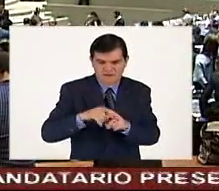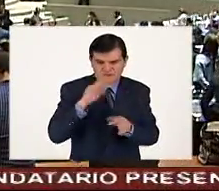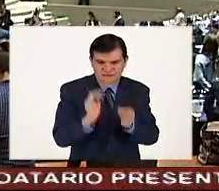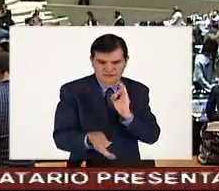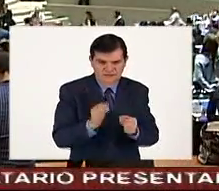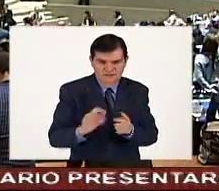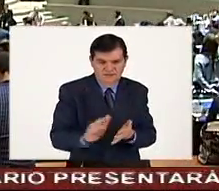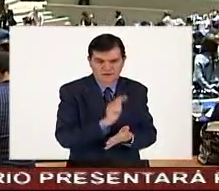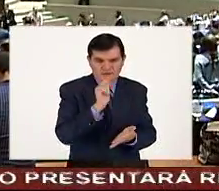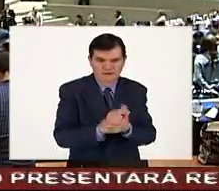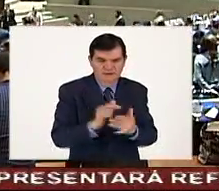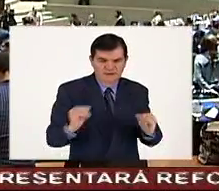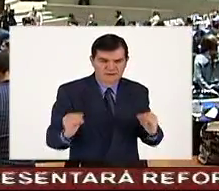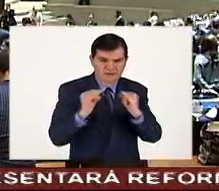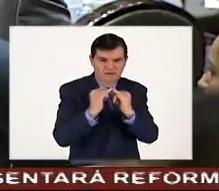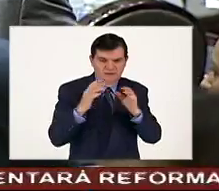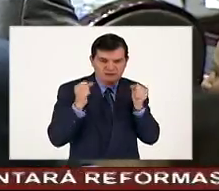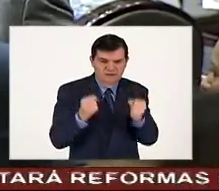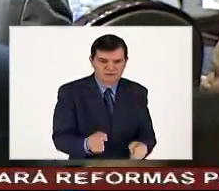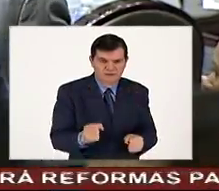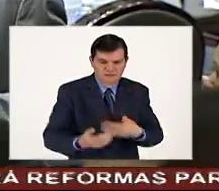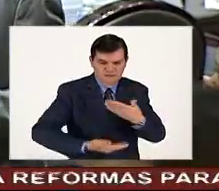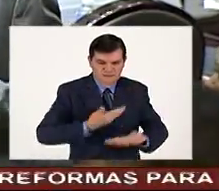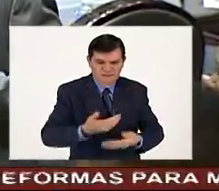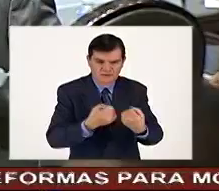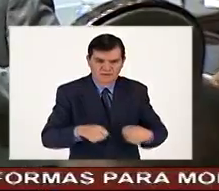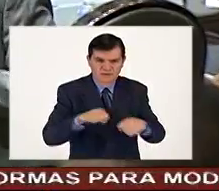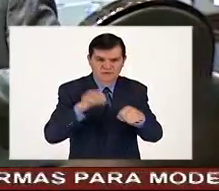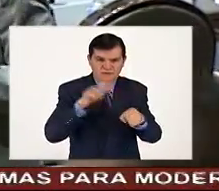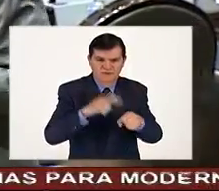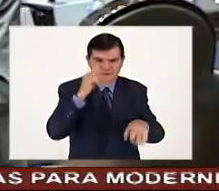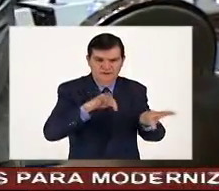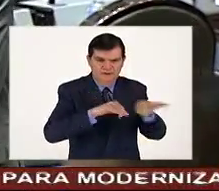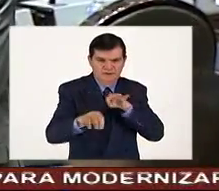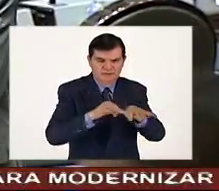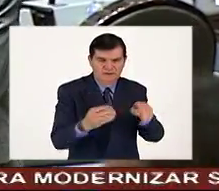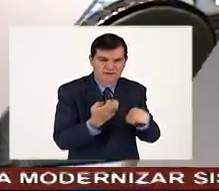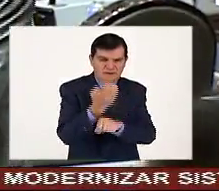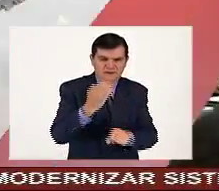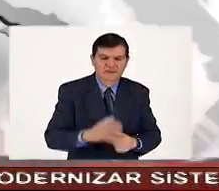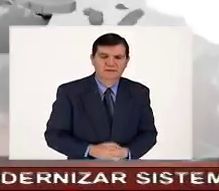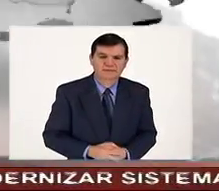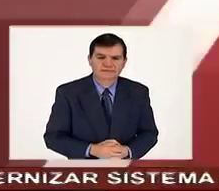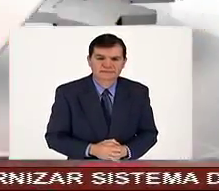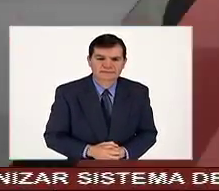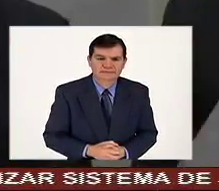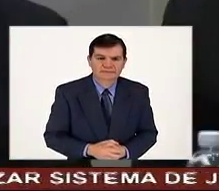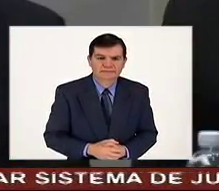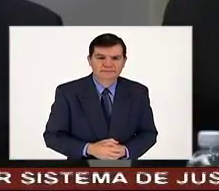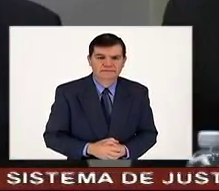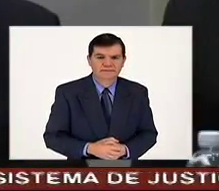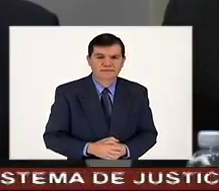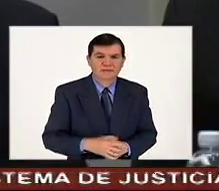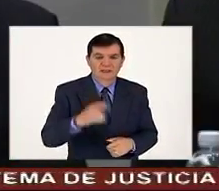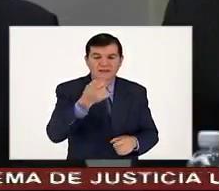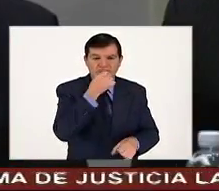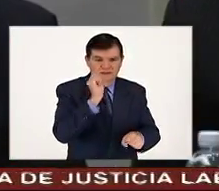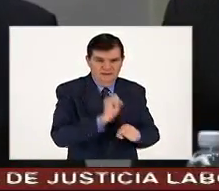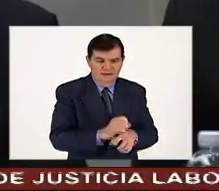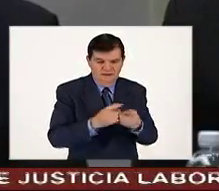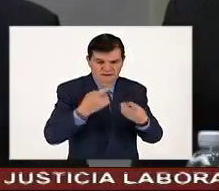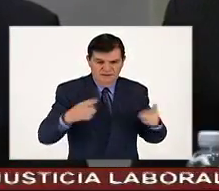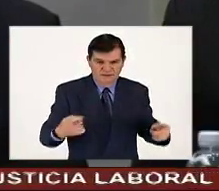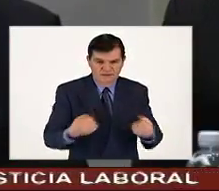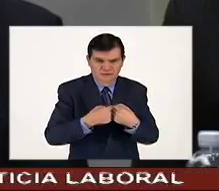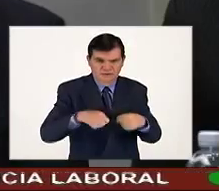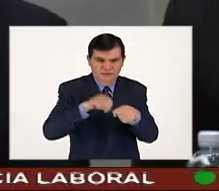disposiciones de la Ley del Instituto de Seguridad y Servicios Sociales de los Trabajadores del Estado. La Secretaría de